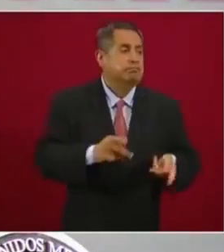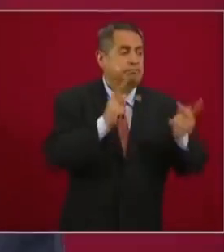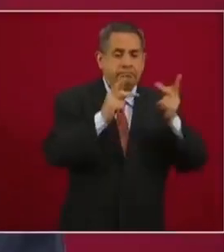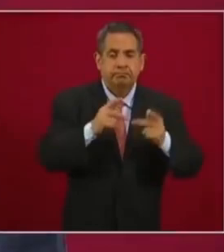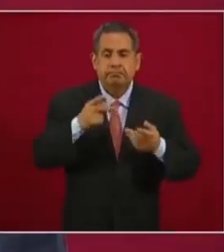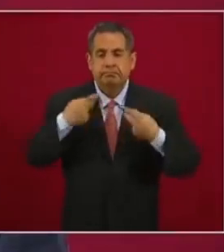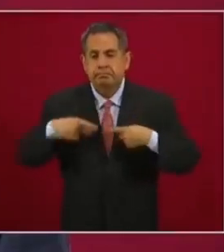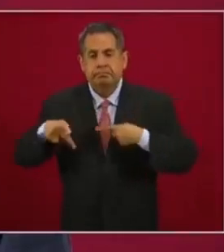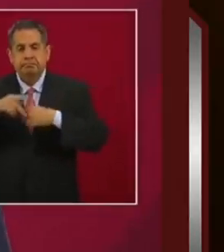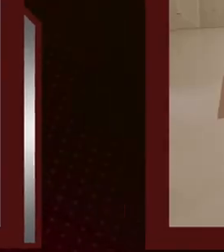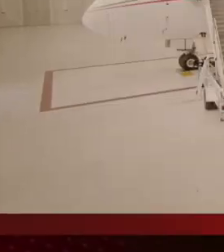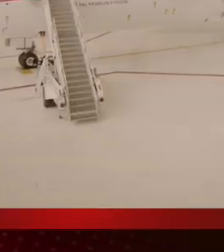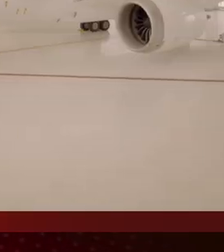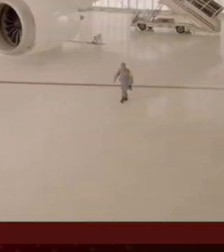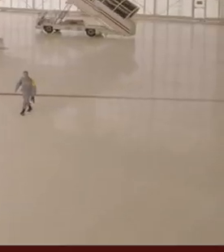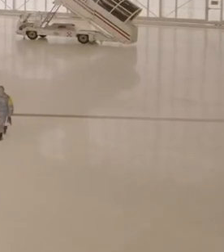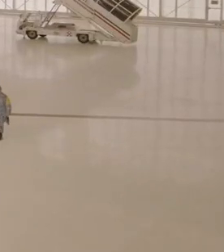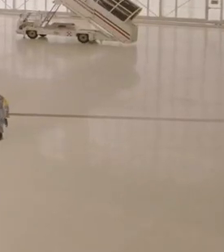los expendedores.